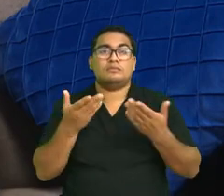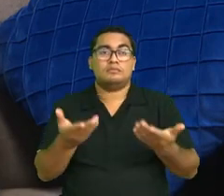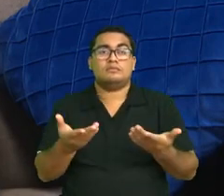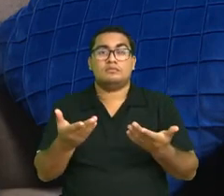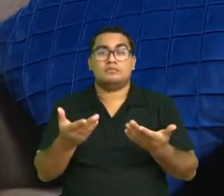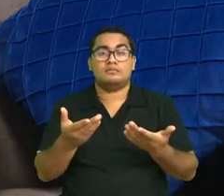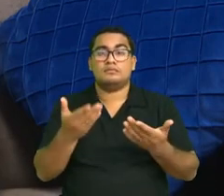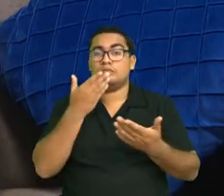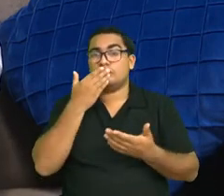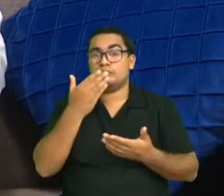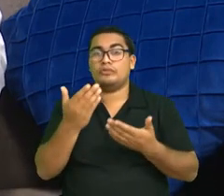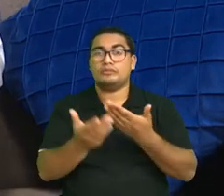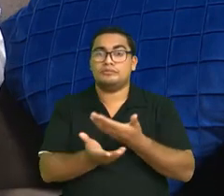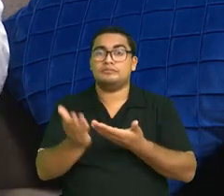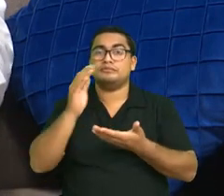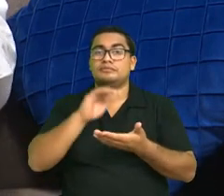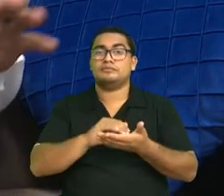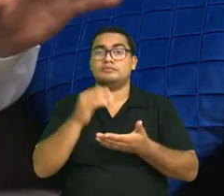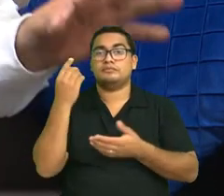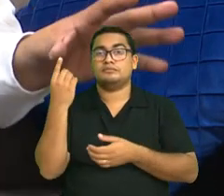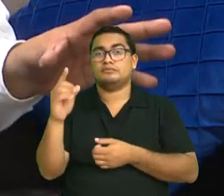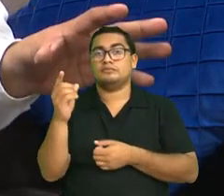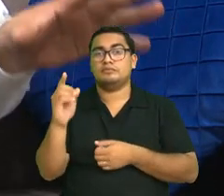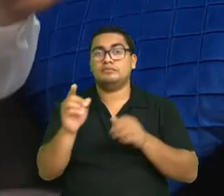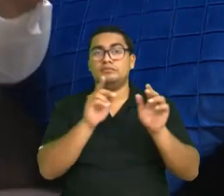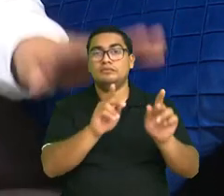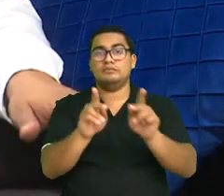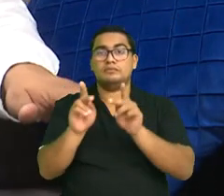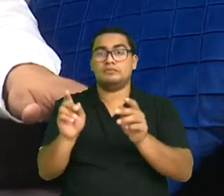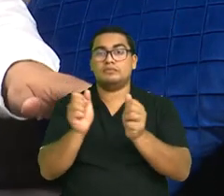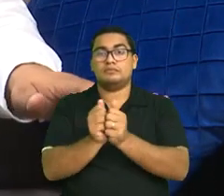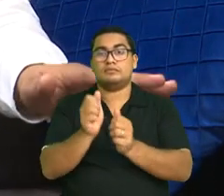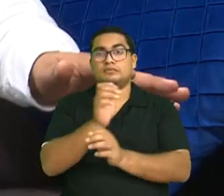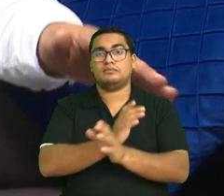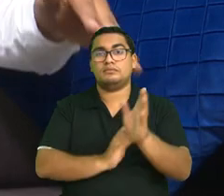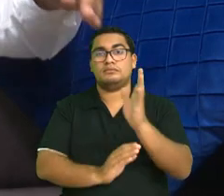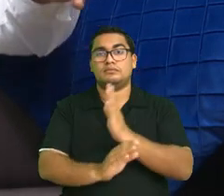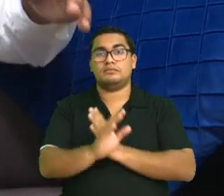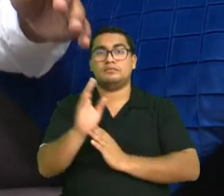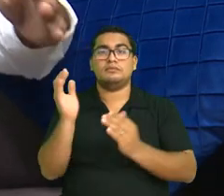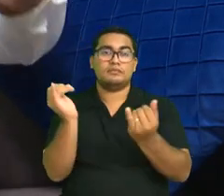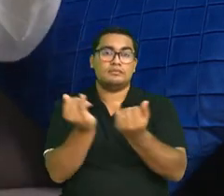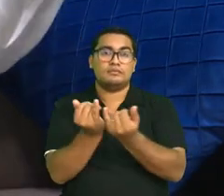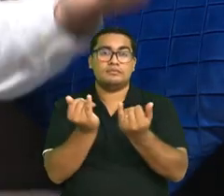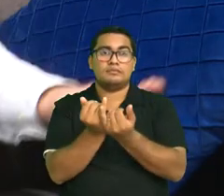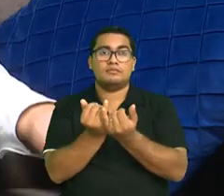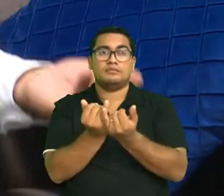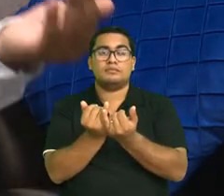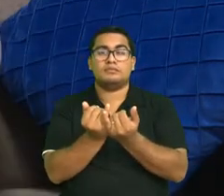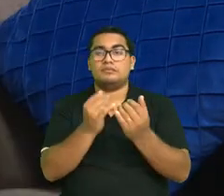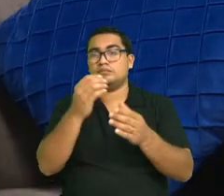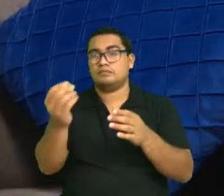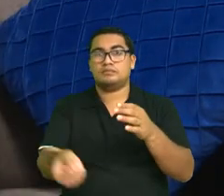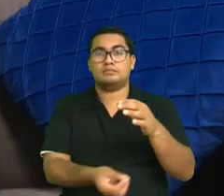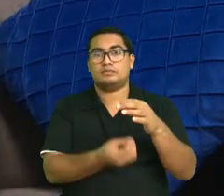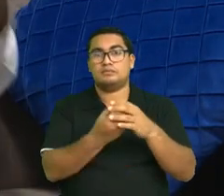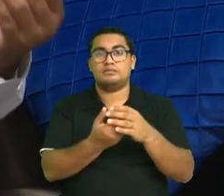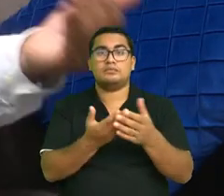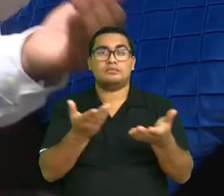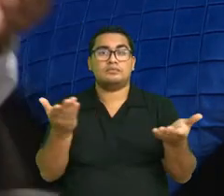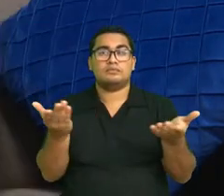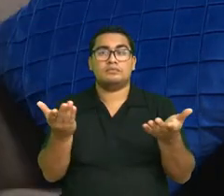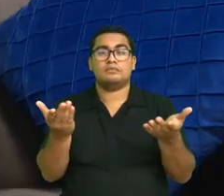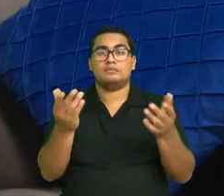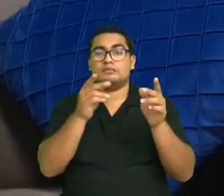garantizan la restitución de derechos de las personas con discapacidad, pero que no solo el derecho, sino también hay que decirlo, la inclusión, que es